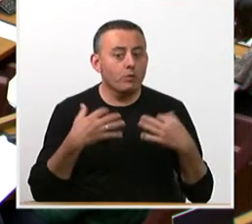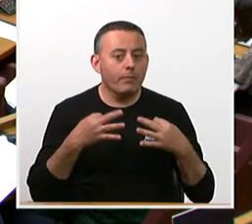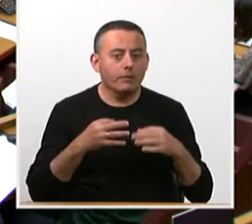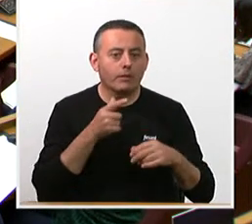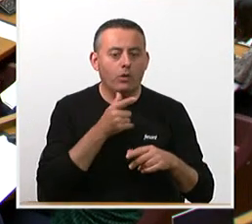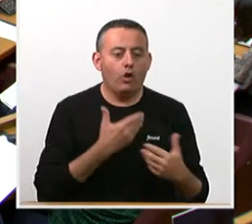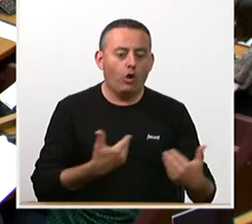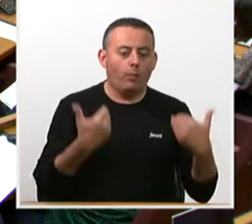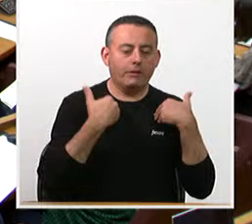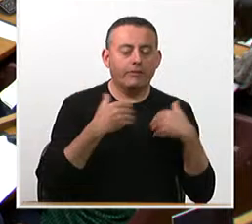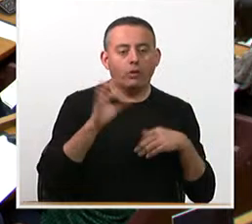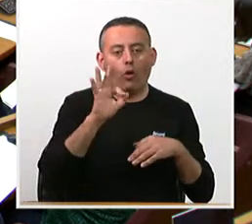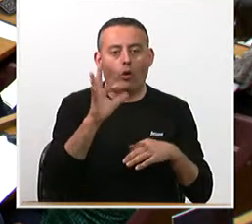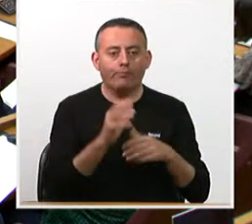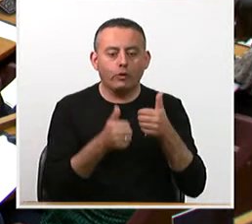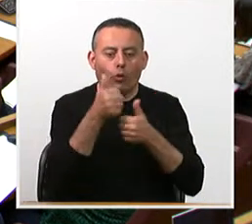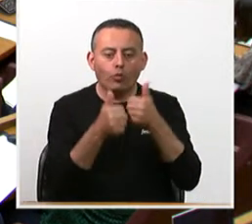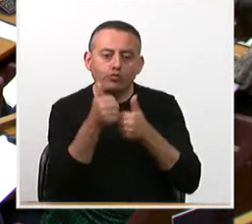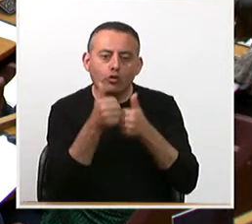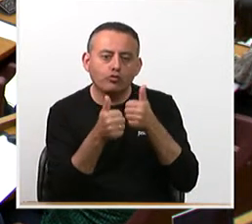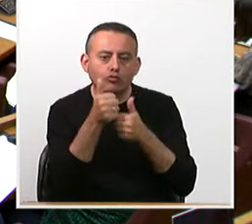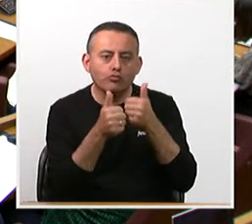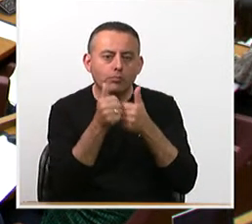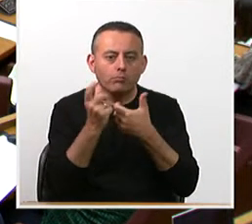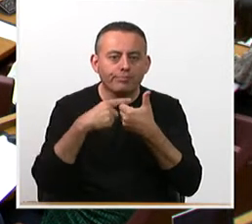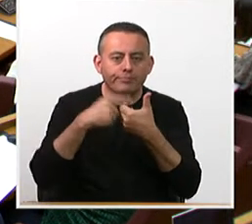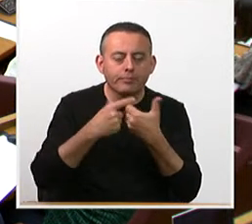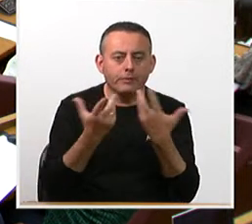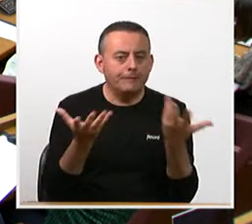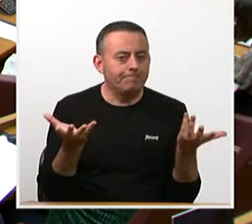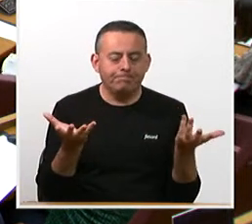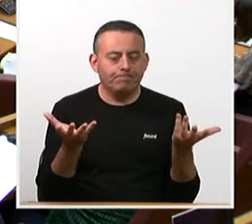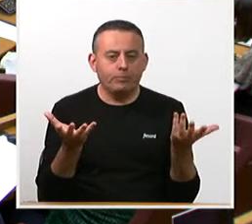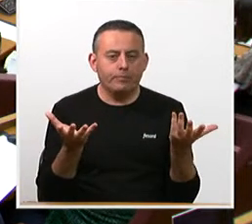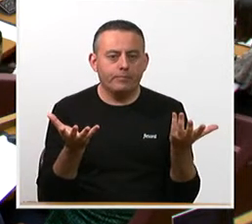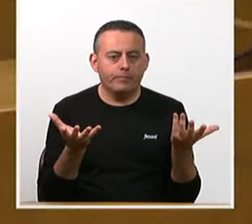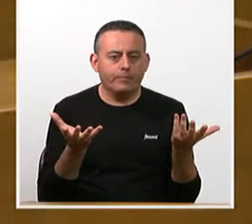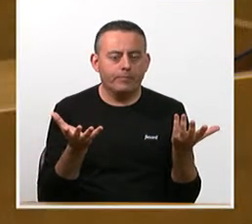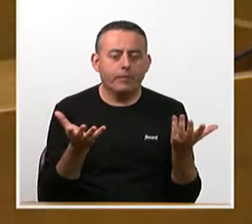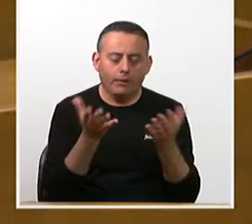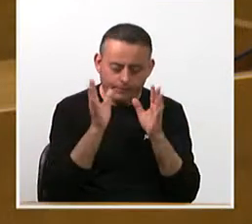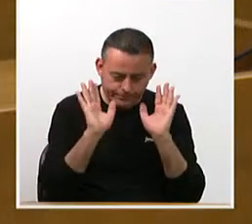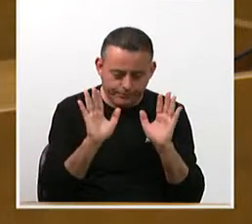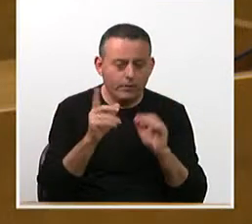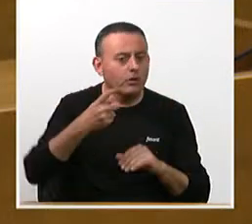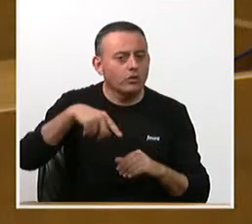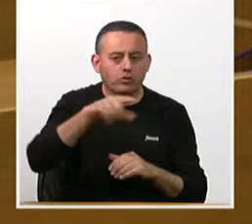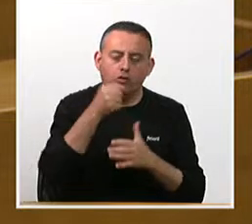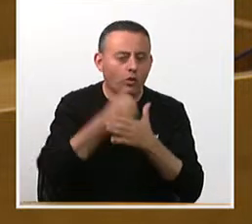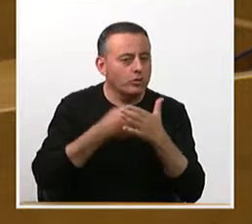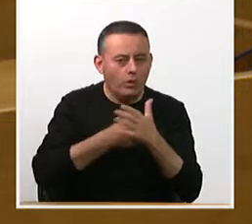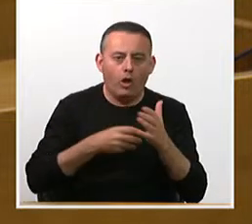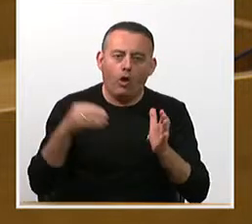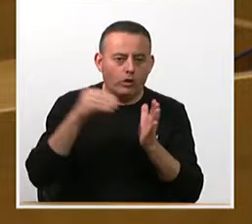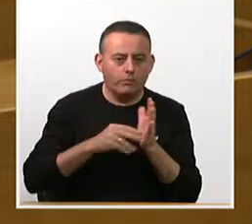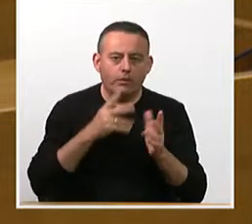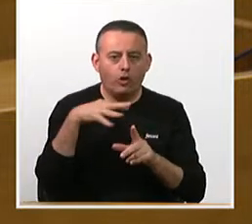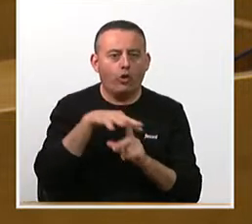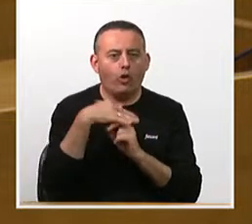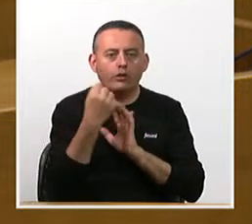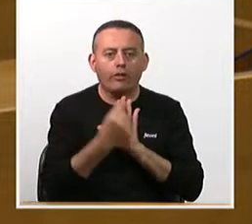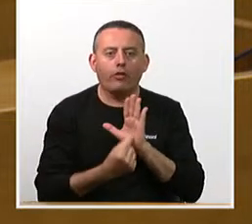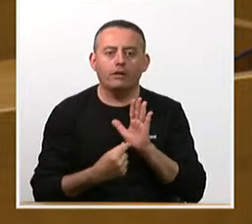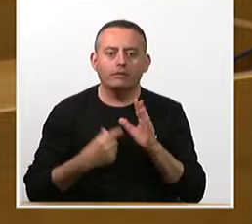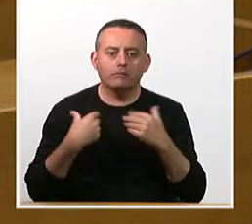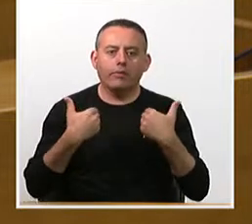concursos presenciales que Seguiremos reforzando señorías Seguiremos insistiendo y reclamando condiciones dignas que los funcionarios al